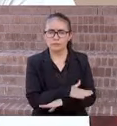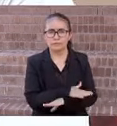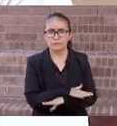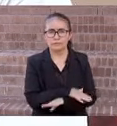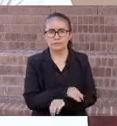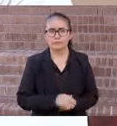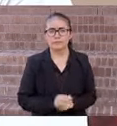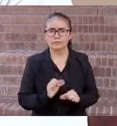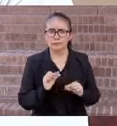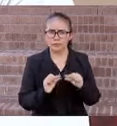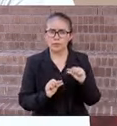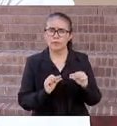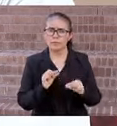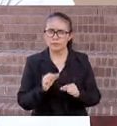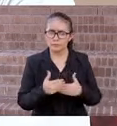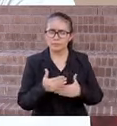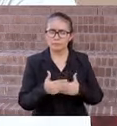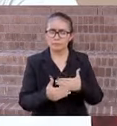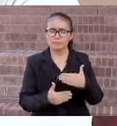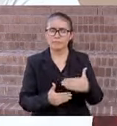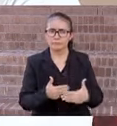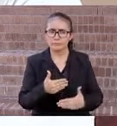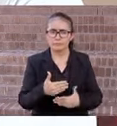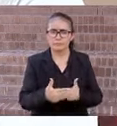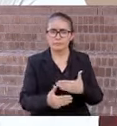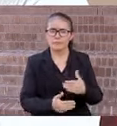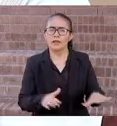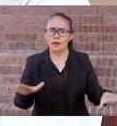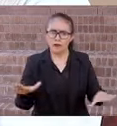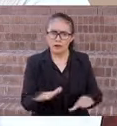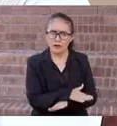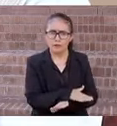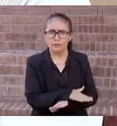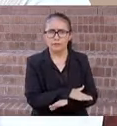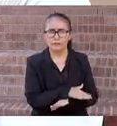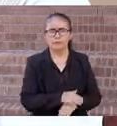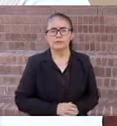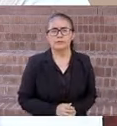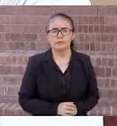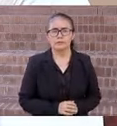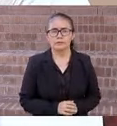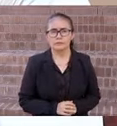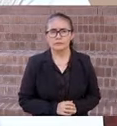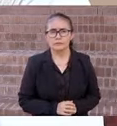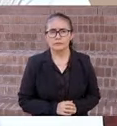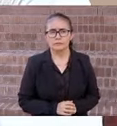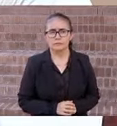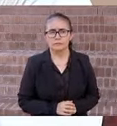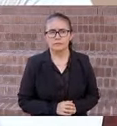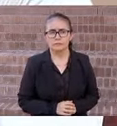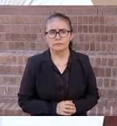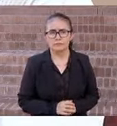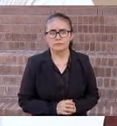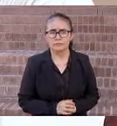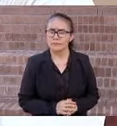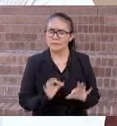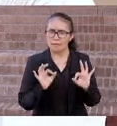el proceso de cambio sin violencia